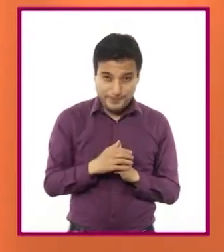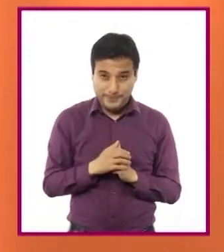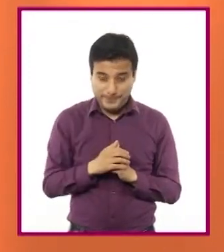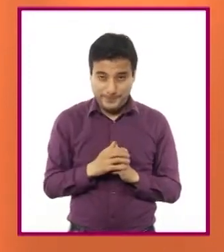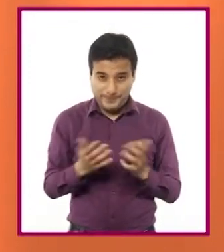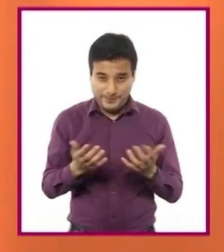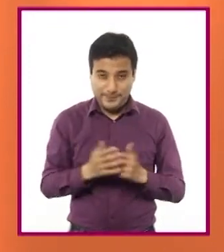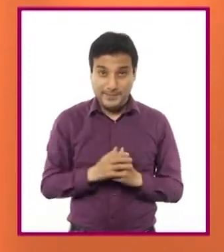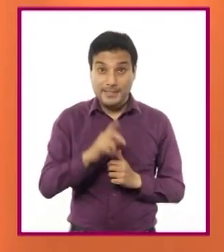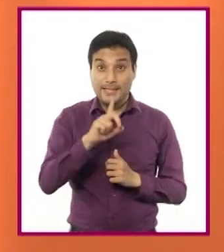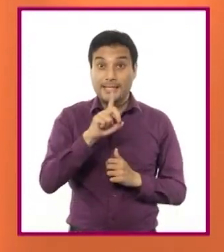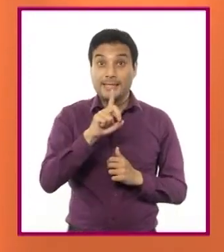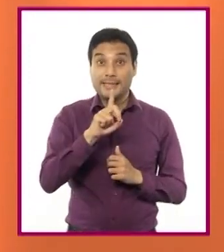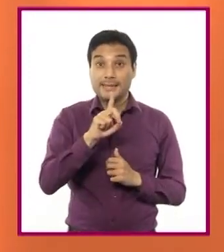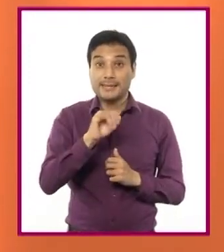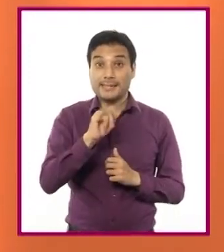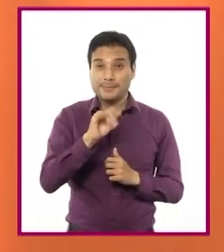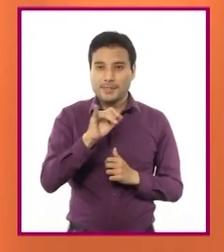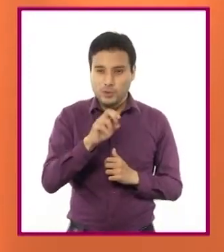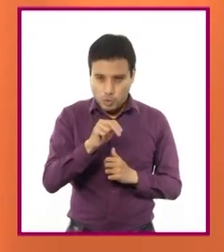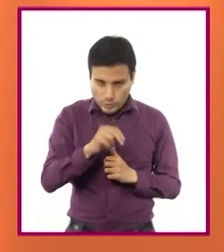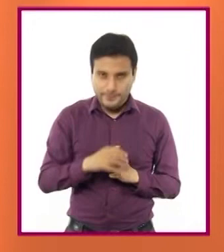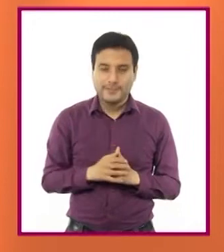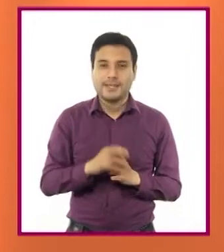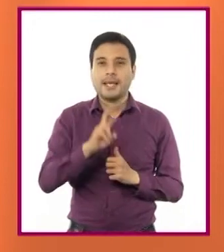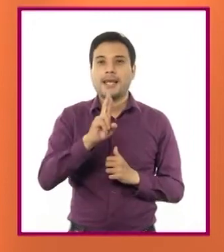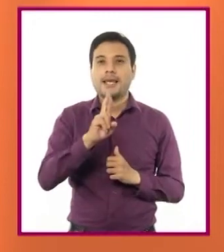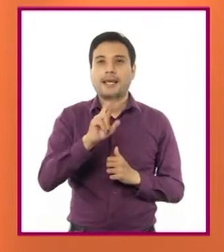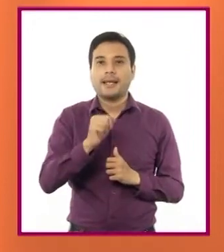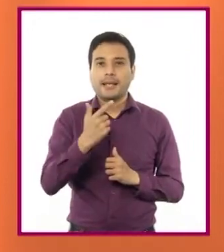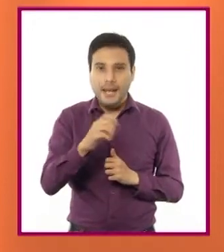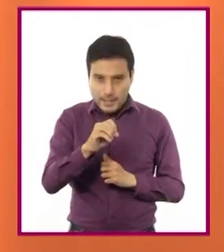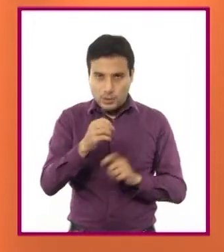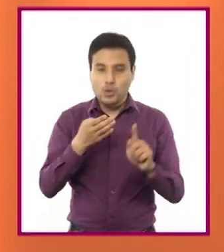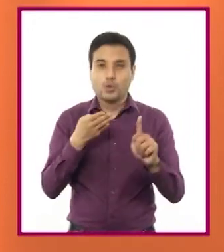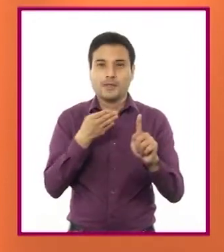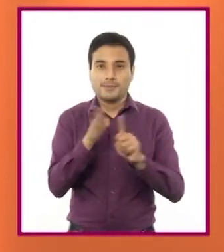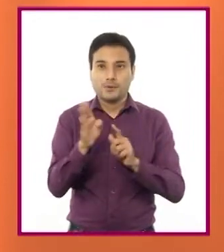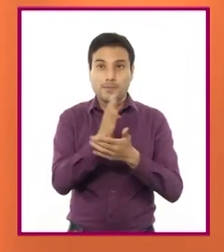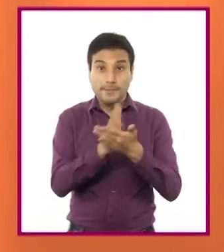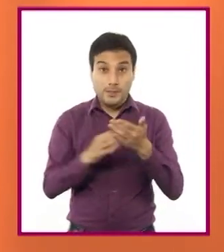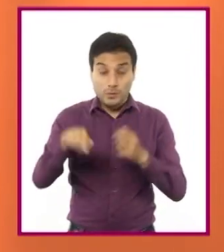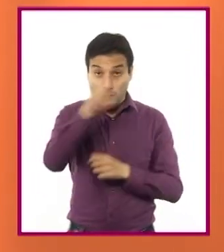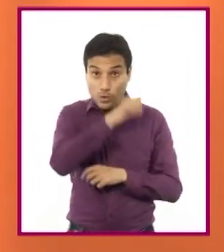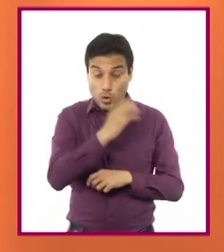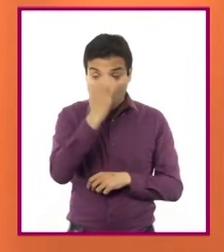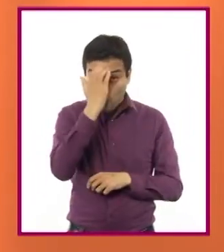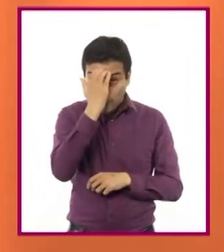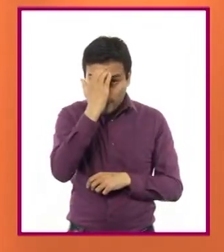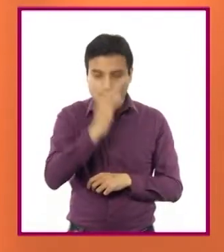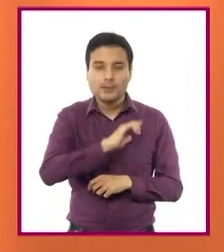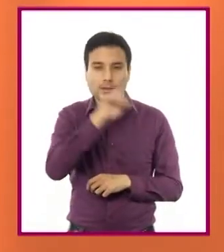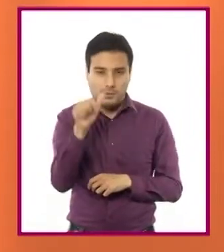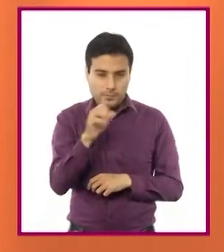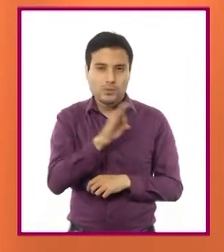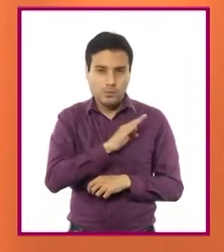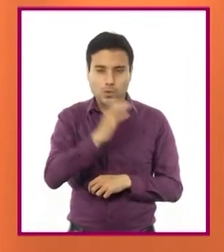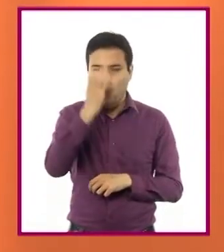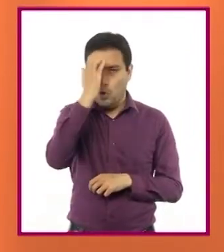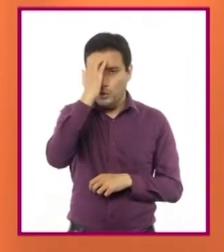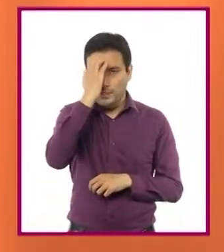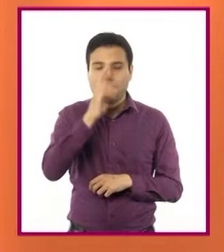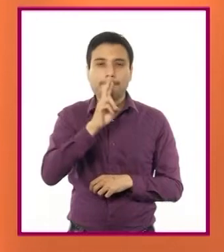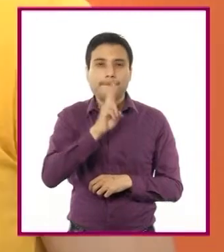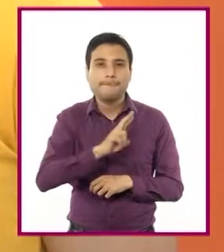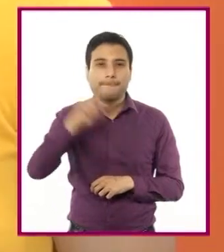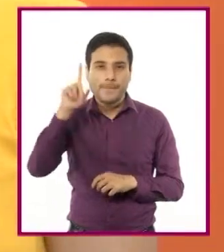de dispersión, como el rango y la desviación media, se pueden determinar quién sostuvo un mejor desempeño durante